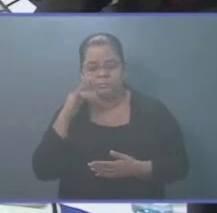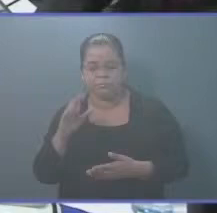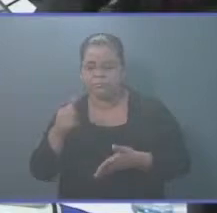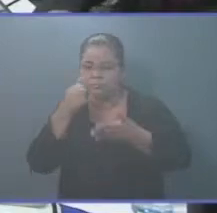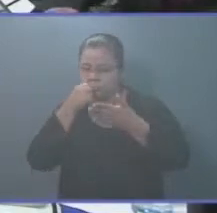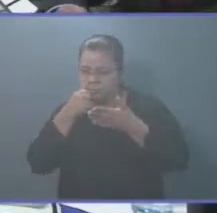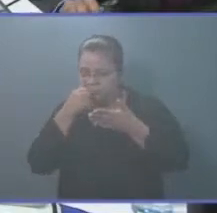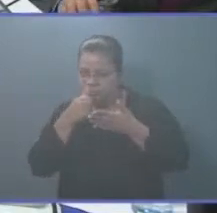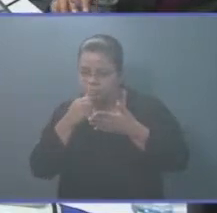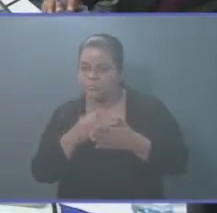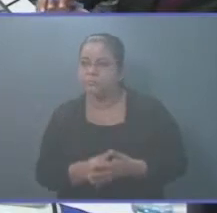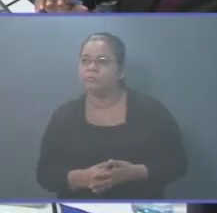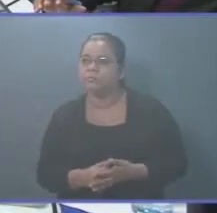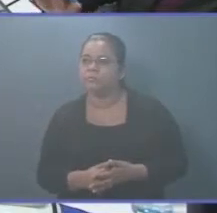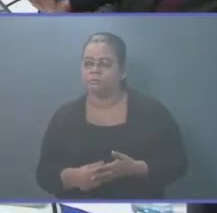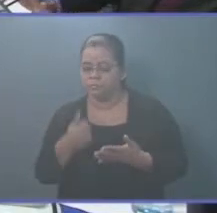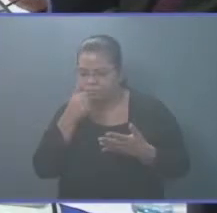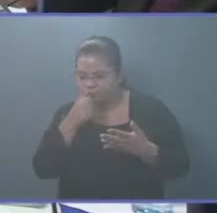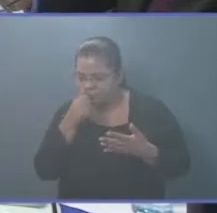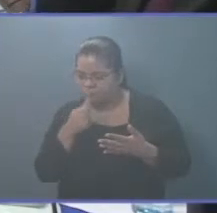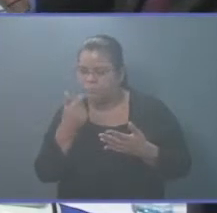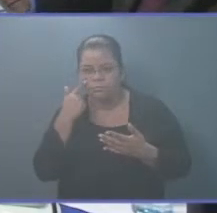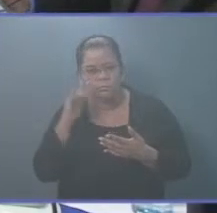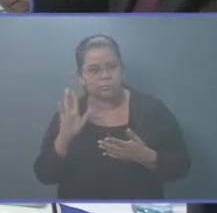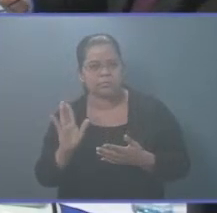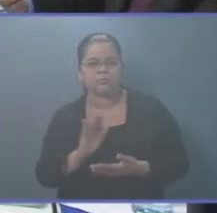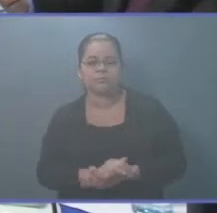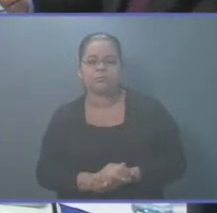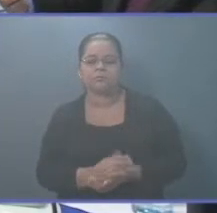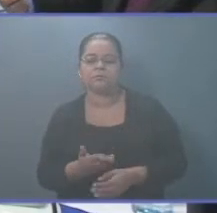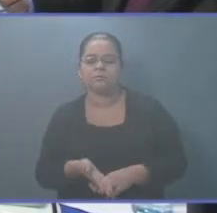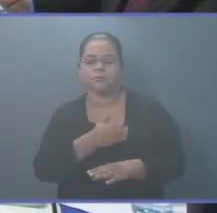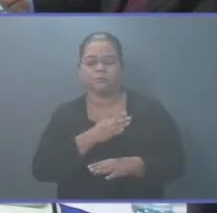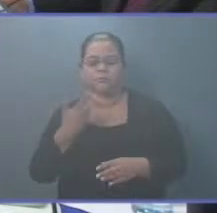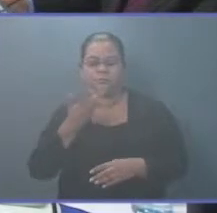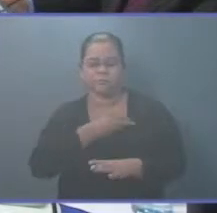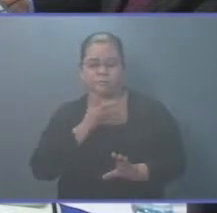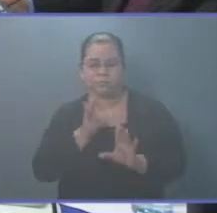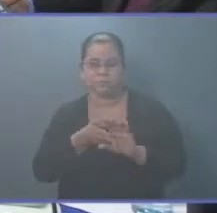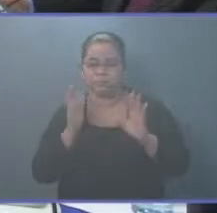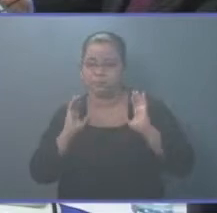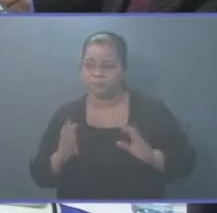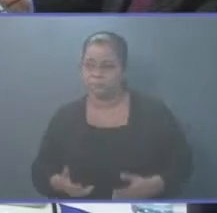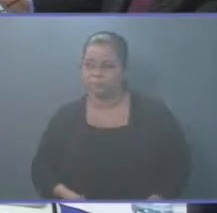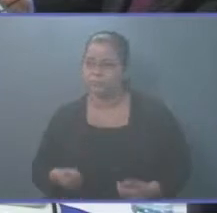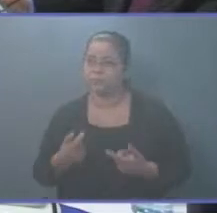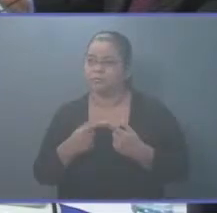por ejemplo, lo que pasa es que en ese entonces, como estábamos en el gobierno, nosotros